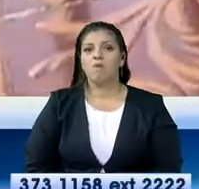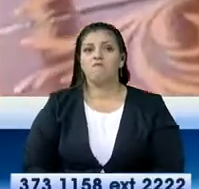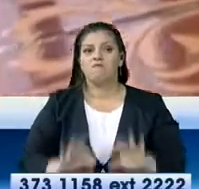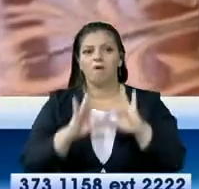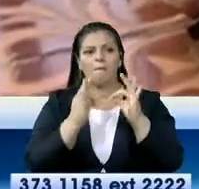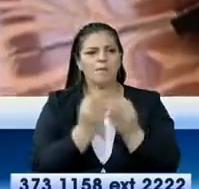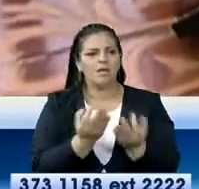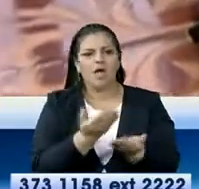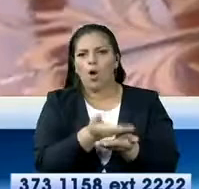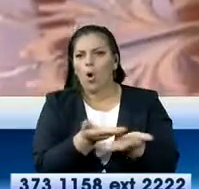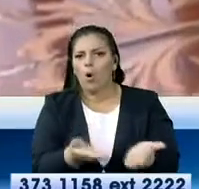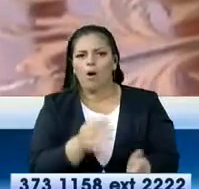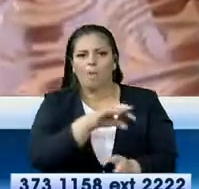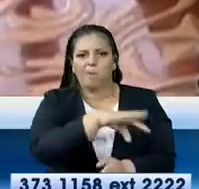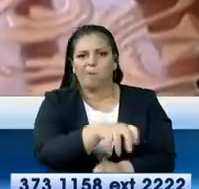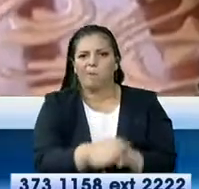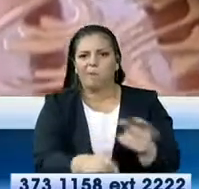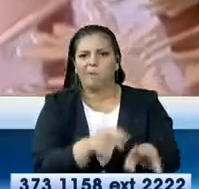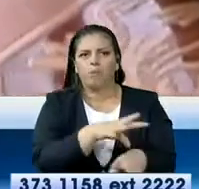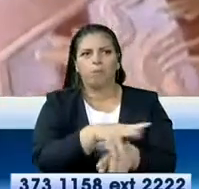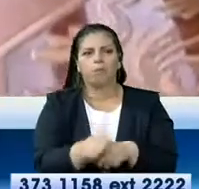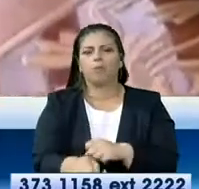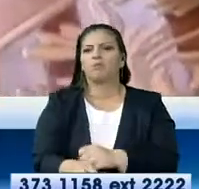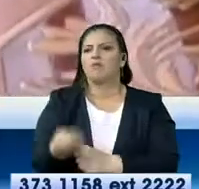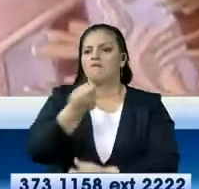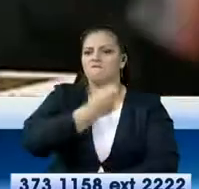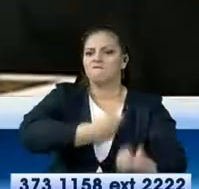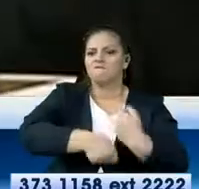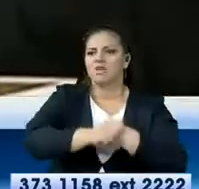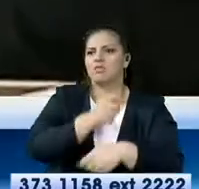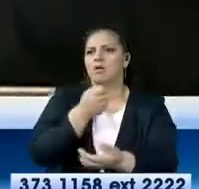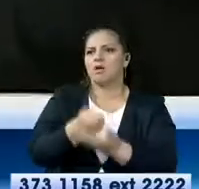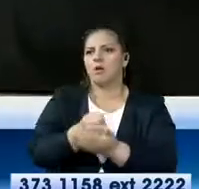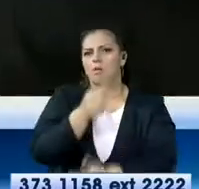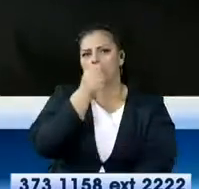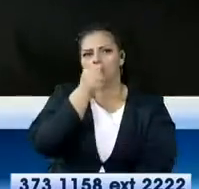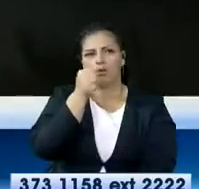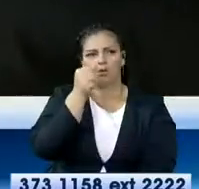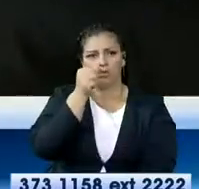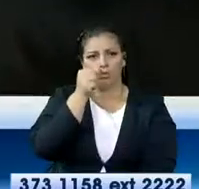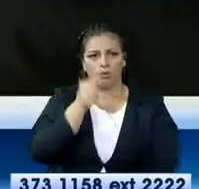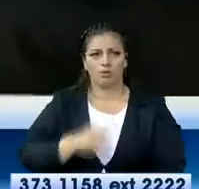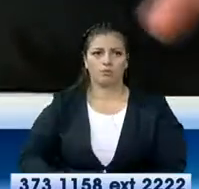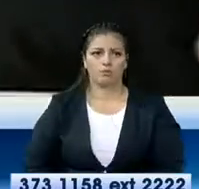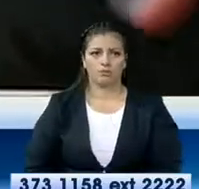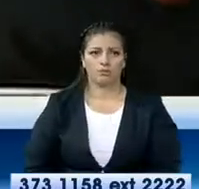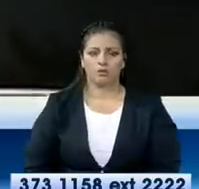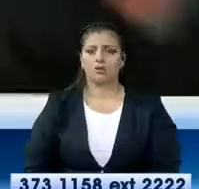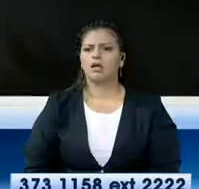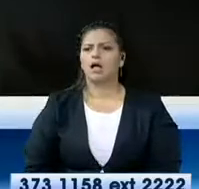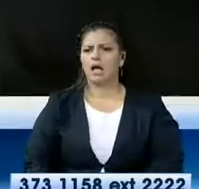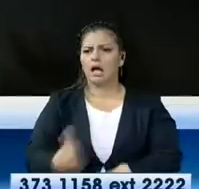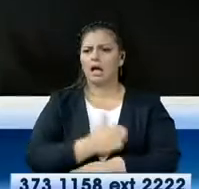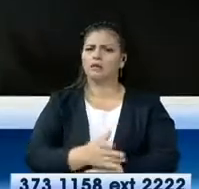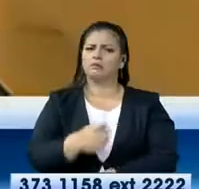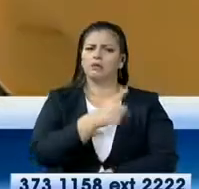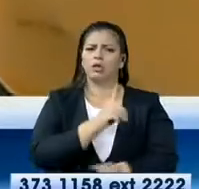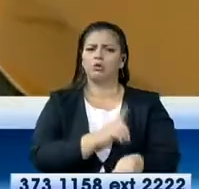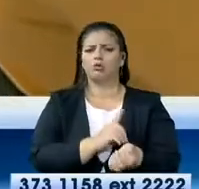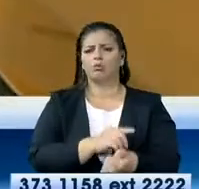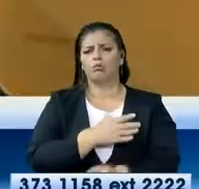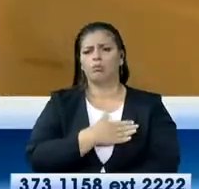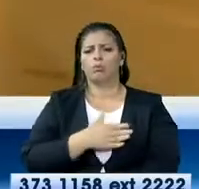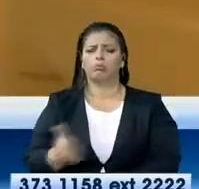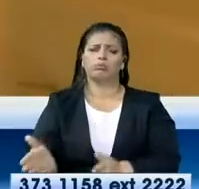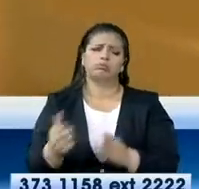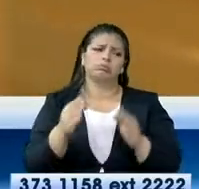rehabilitación donde ella lo internó con la esperanza de una desintoxicación. Pero lo desatendieron y se salió por la puerta